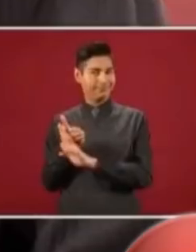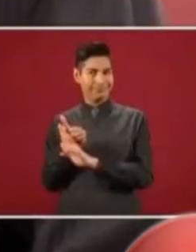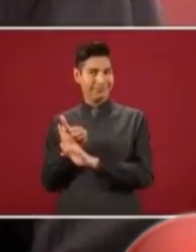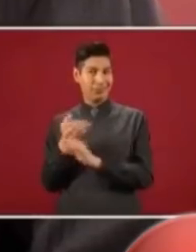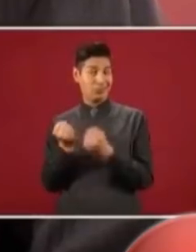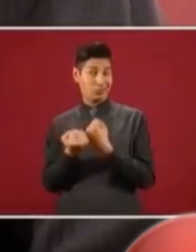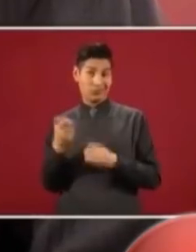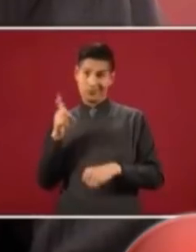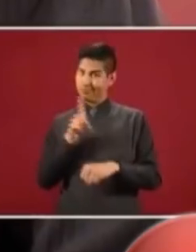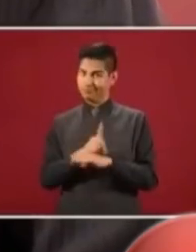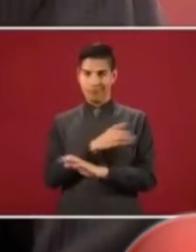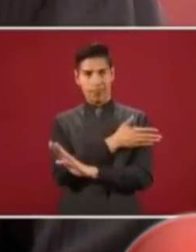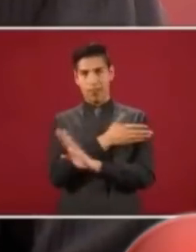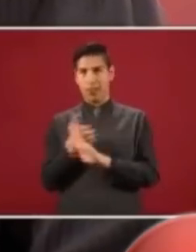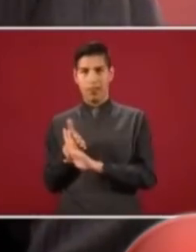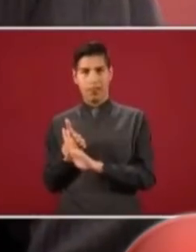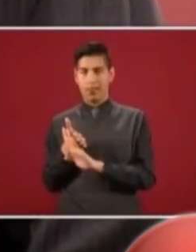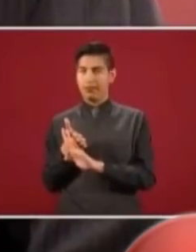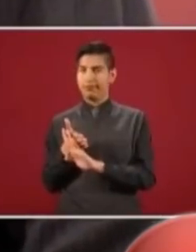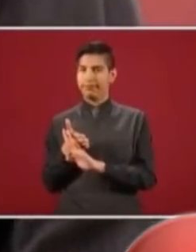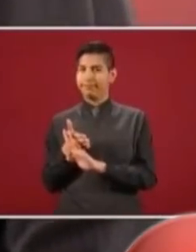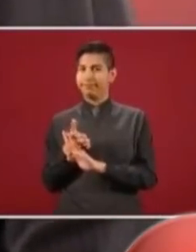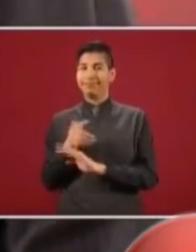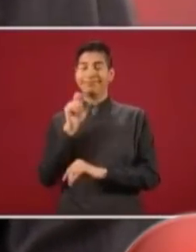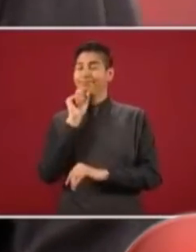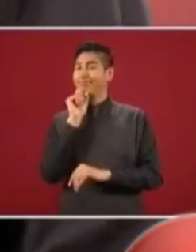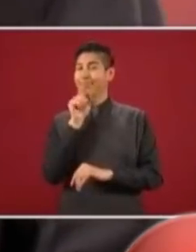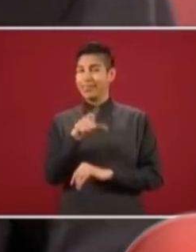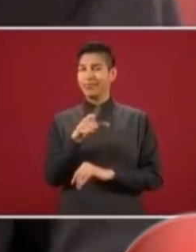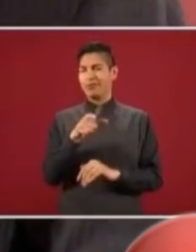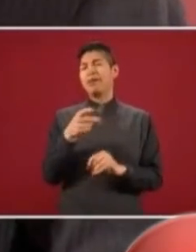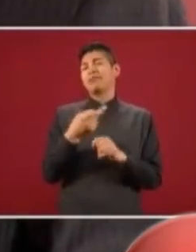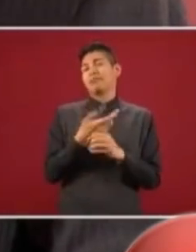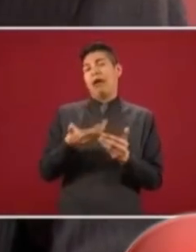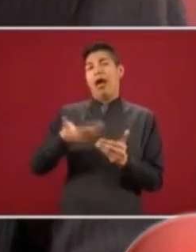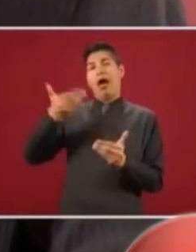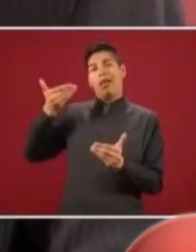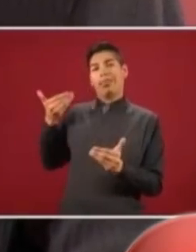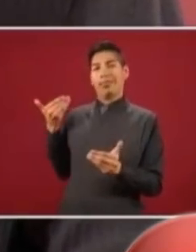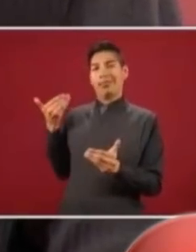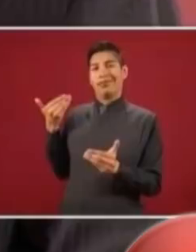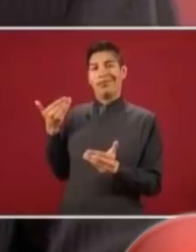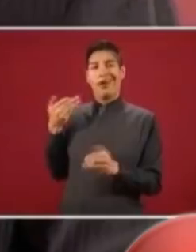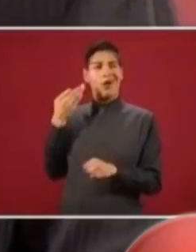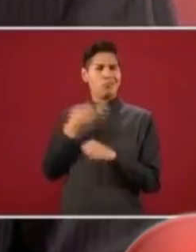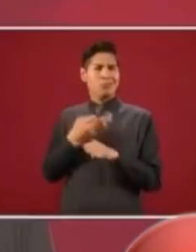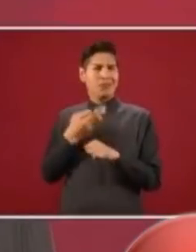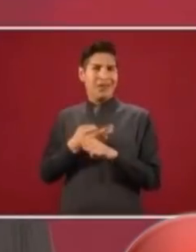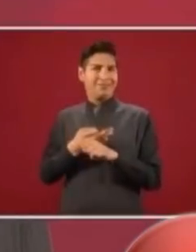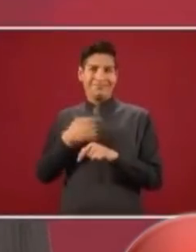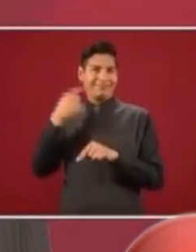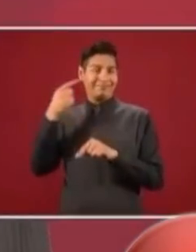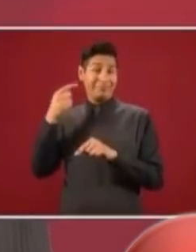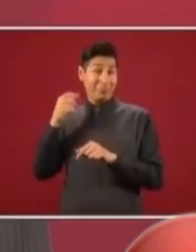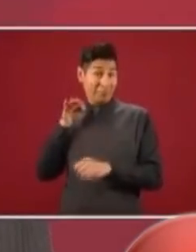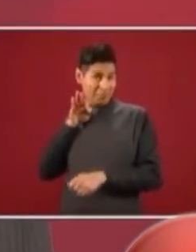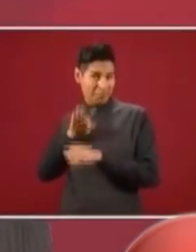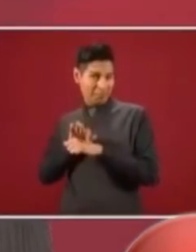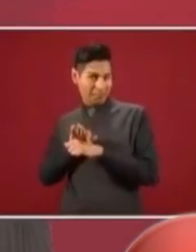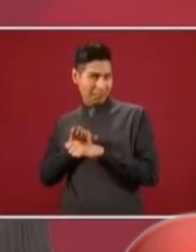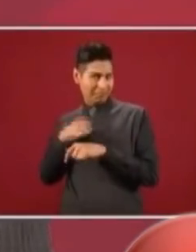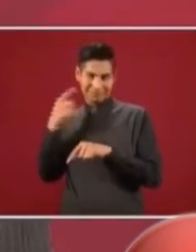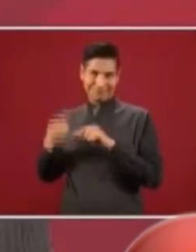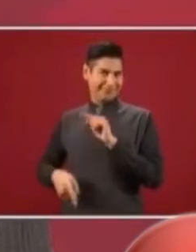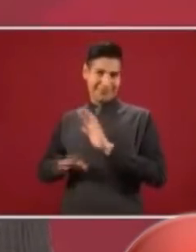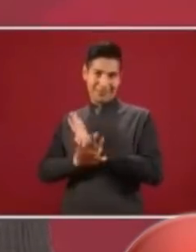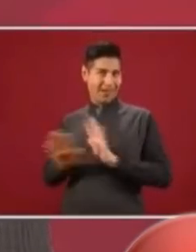y que, a diferencia de antes, ya no cuentan con protección del